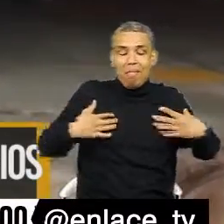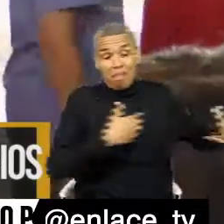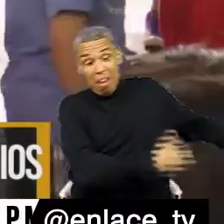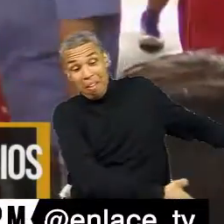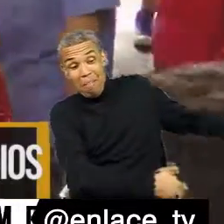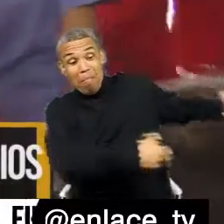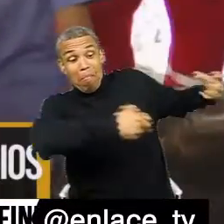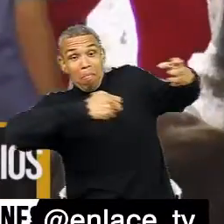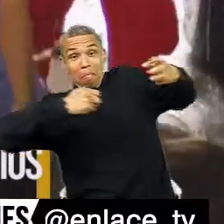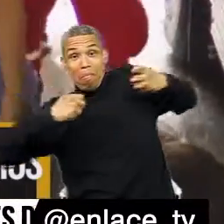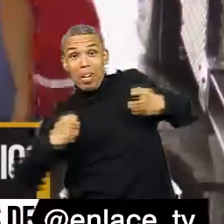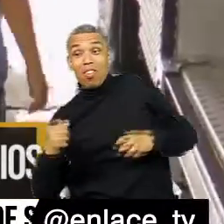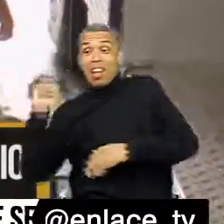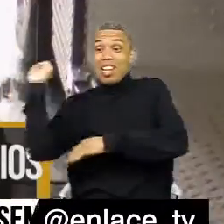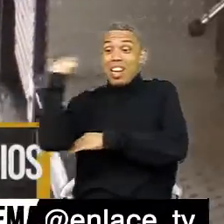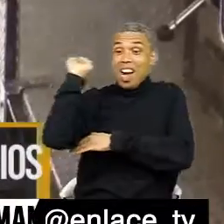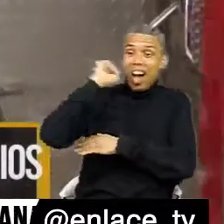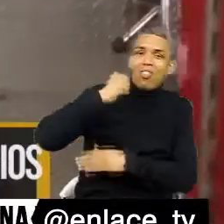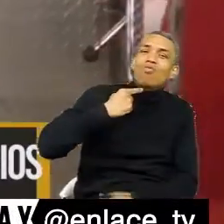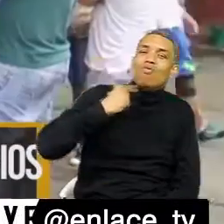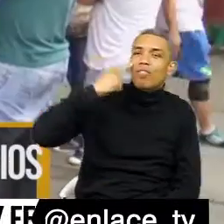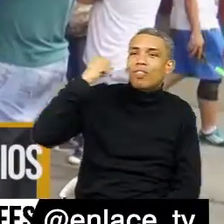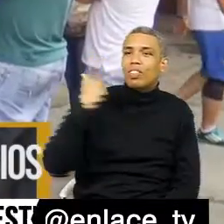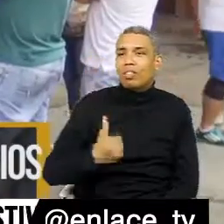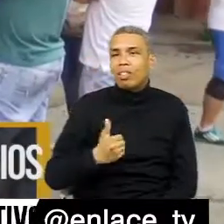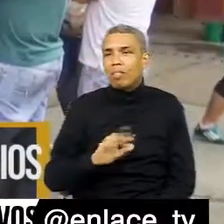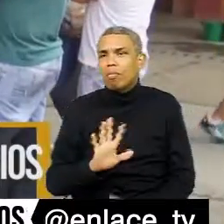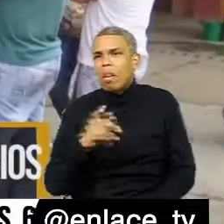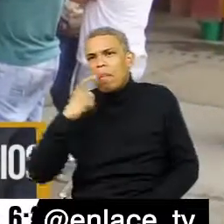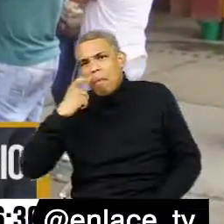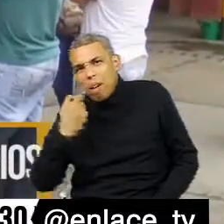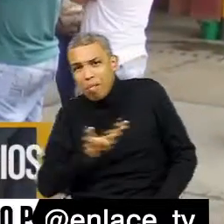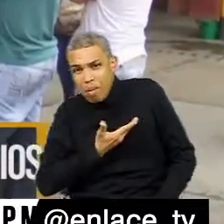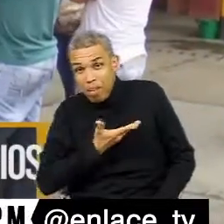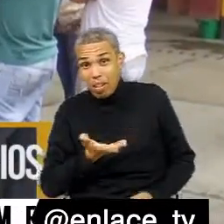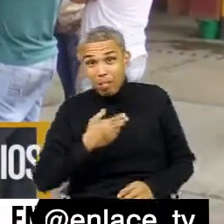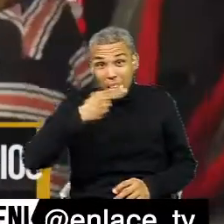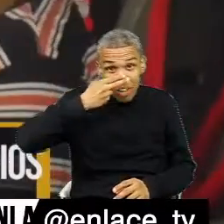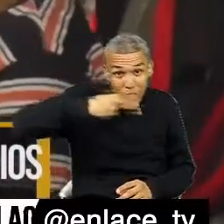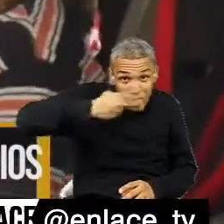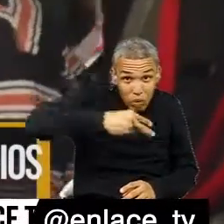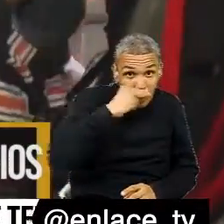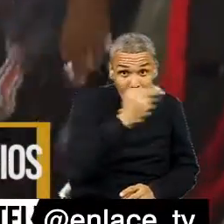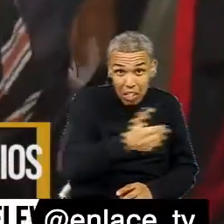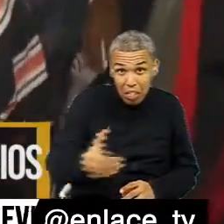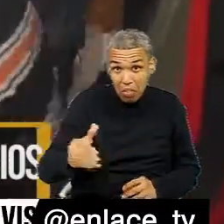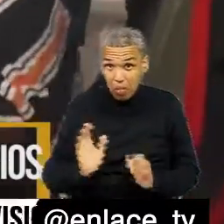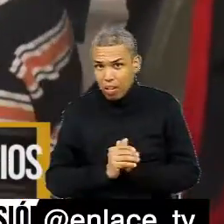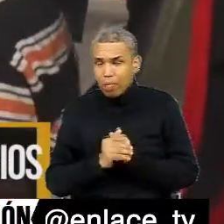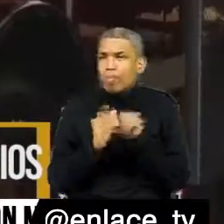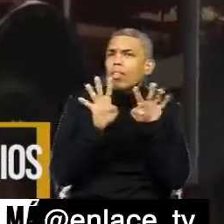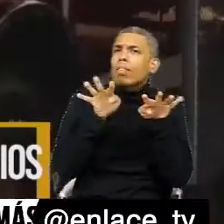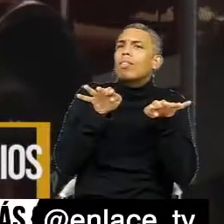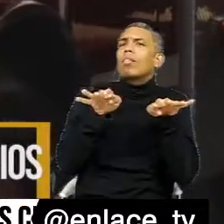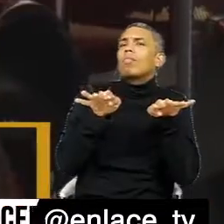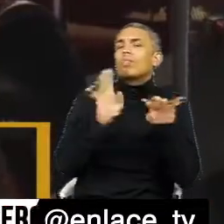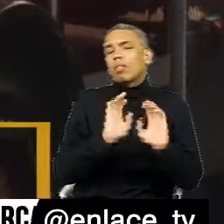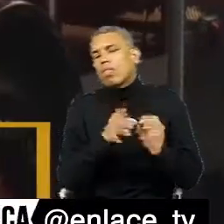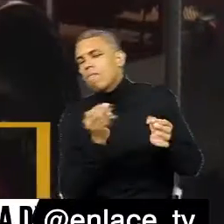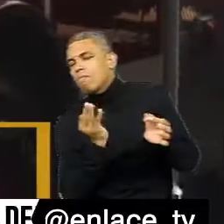bomberos. Los chiquiticos, acompañados por sus papitos y mamitas, escucharon atentos las explicaciones de los voluntarios del Cuerpo de Bomberos. Pues la idea